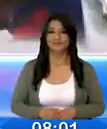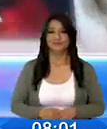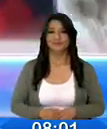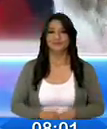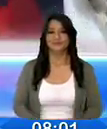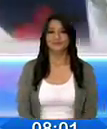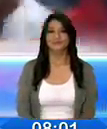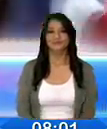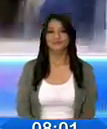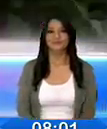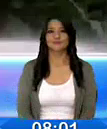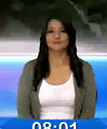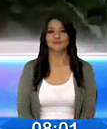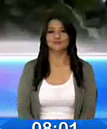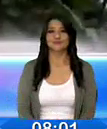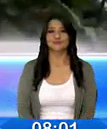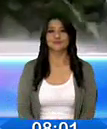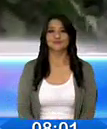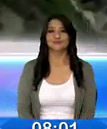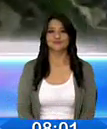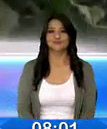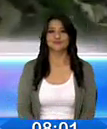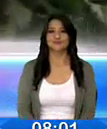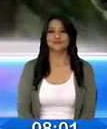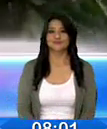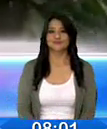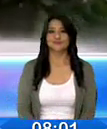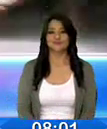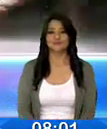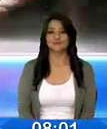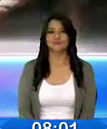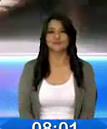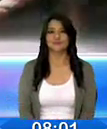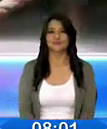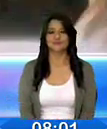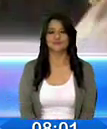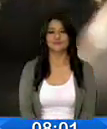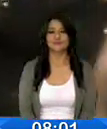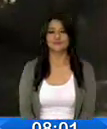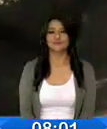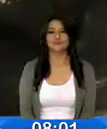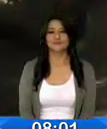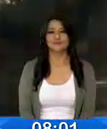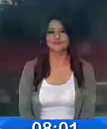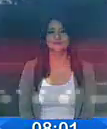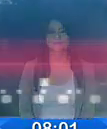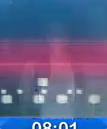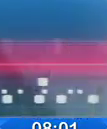Informó Carolina Cuenca.